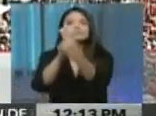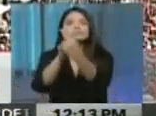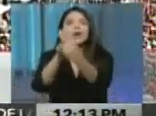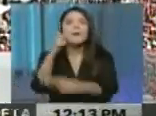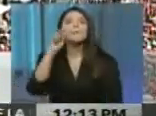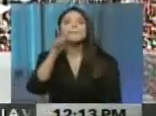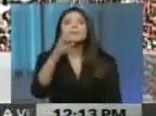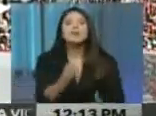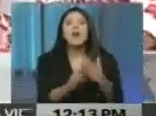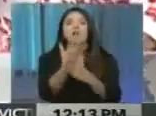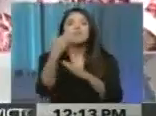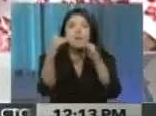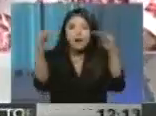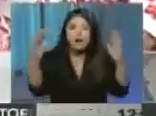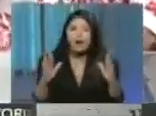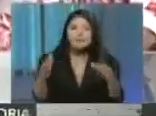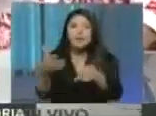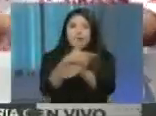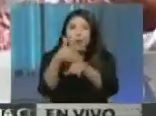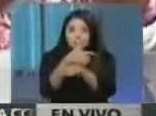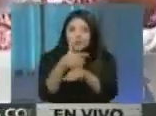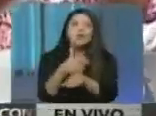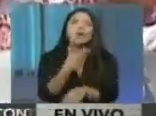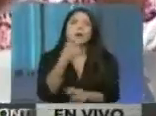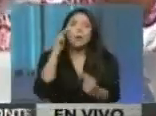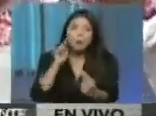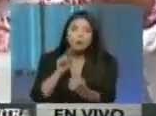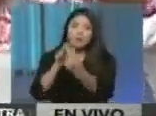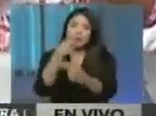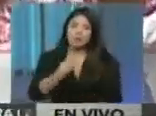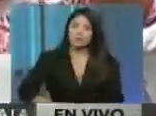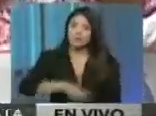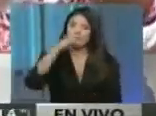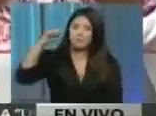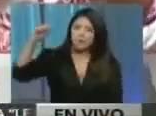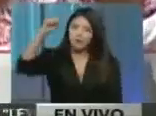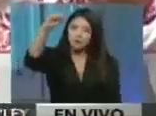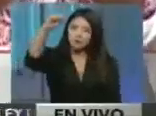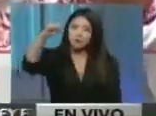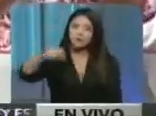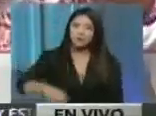nuestro presidente obrero, Nicolás Maduro.